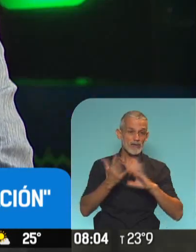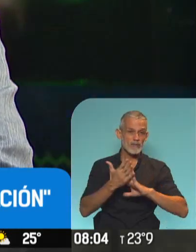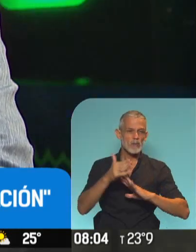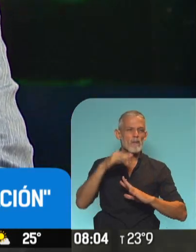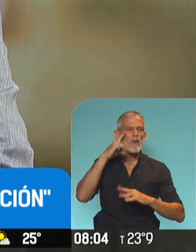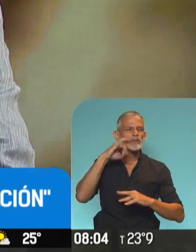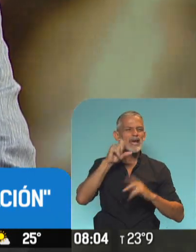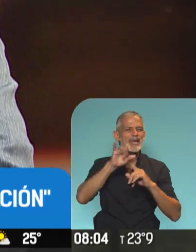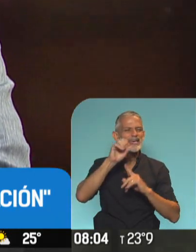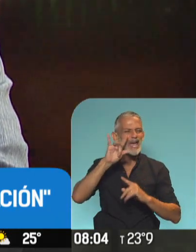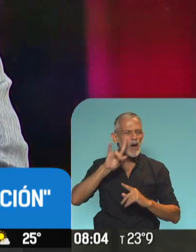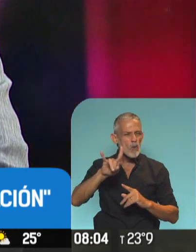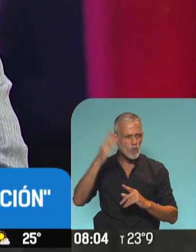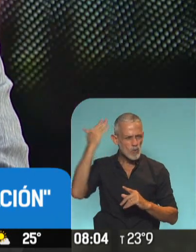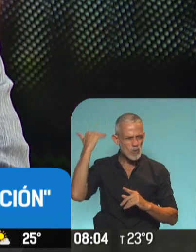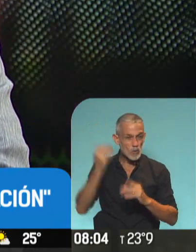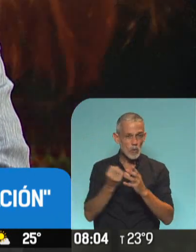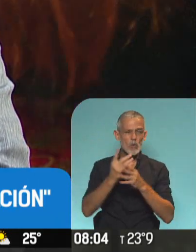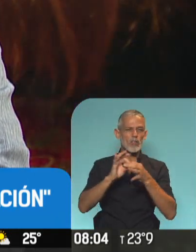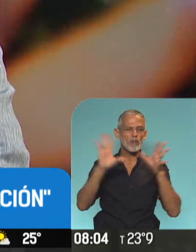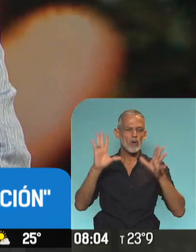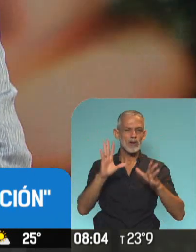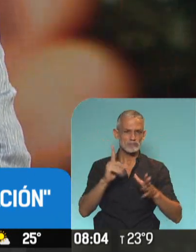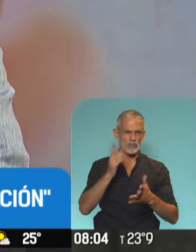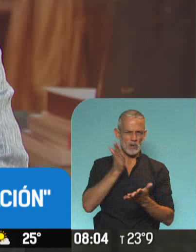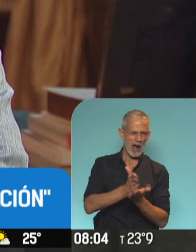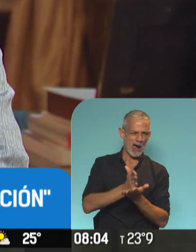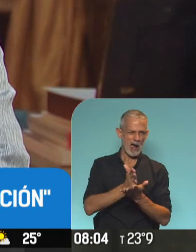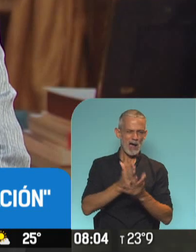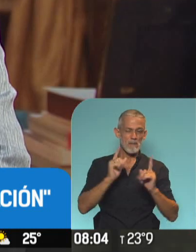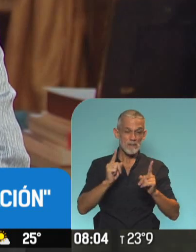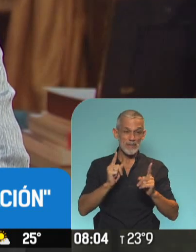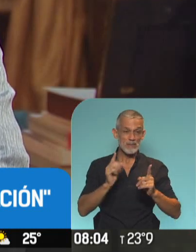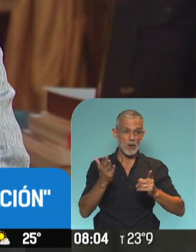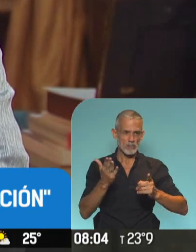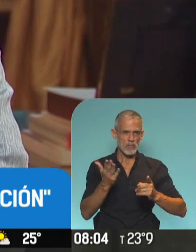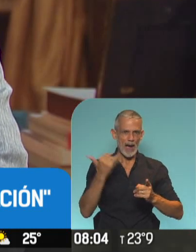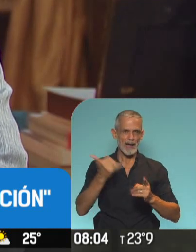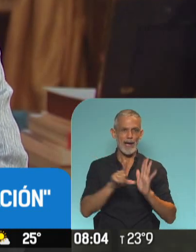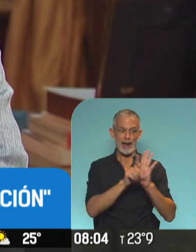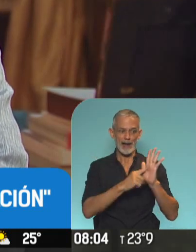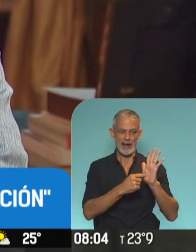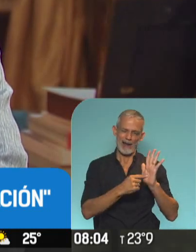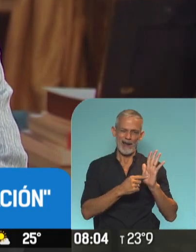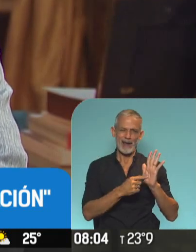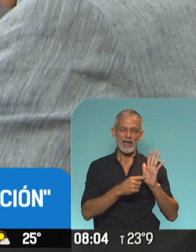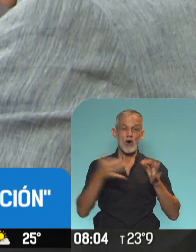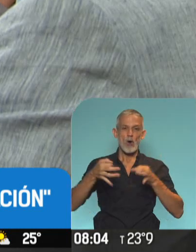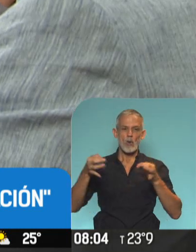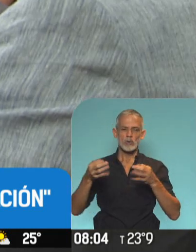Montesquieu, decía claramente que no hay peor tiranía que aquella que se ejerce a la sombra de la ley y al calor de la